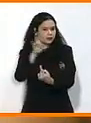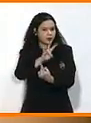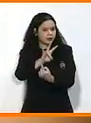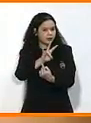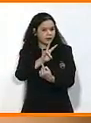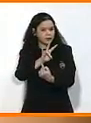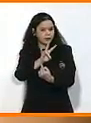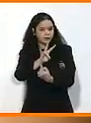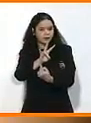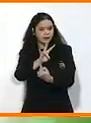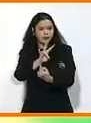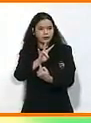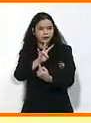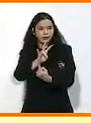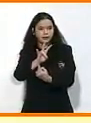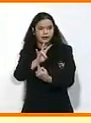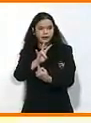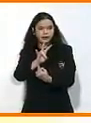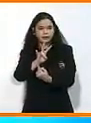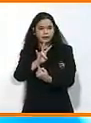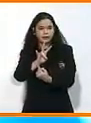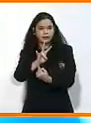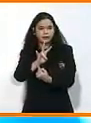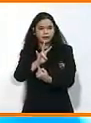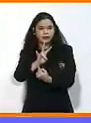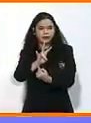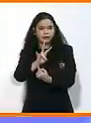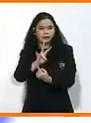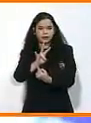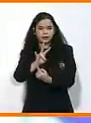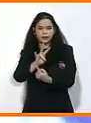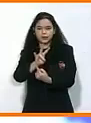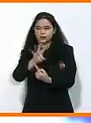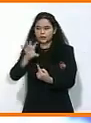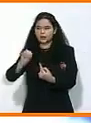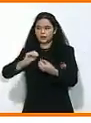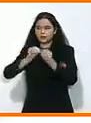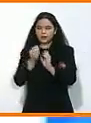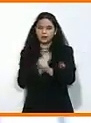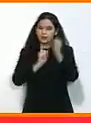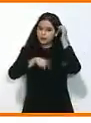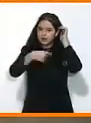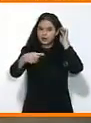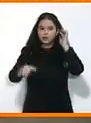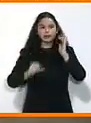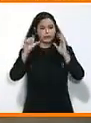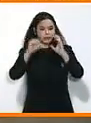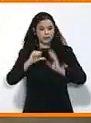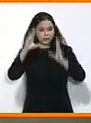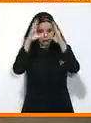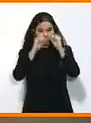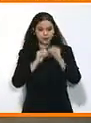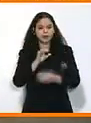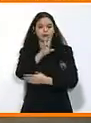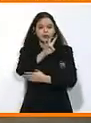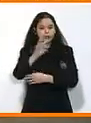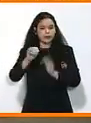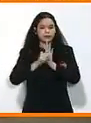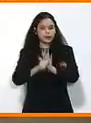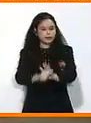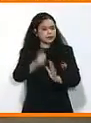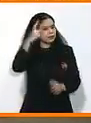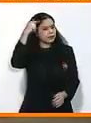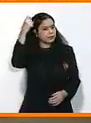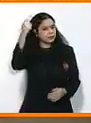7. Segundo dígito, suerte. Este es el 0. El número favorecido para esta noche es el 70, con